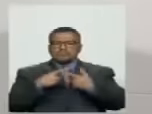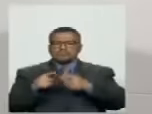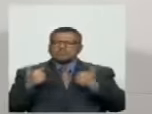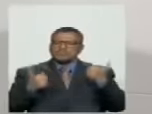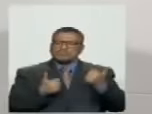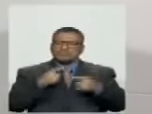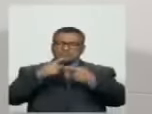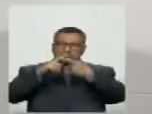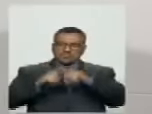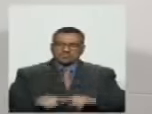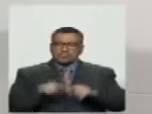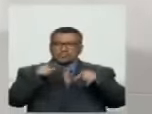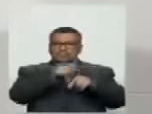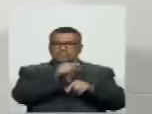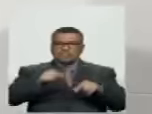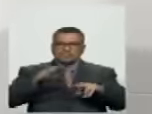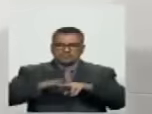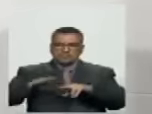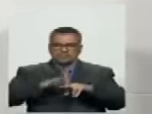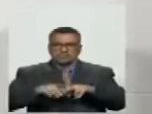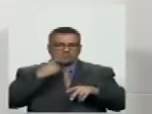¿Cuántos?